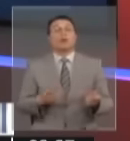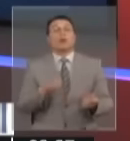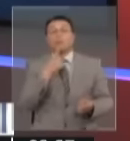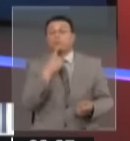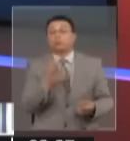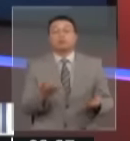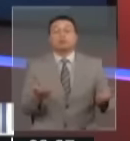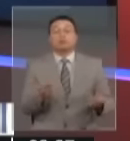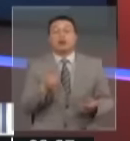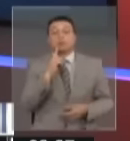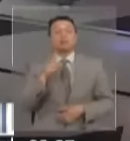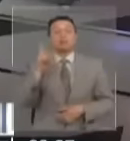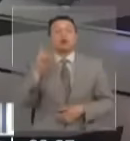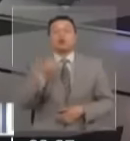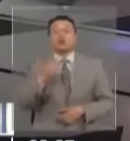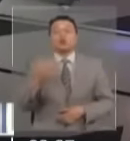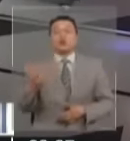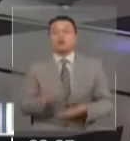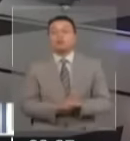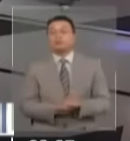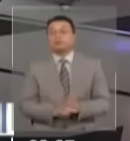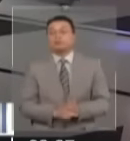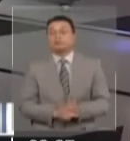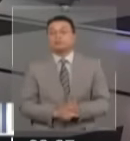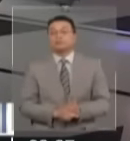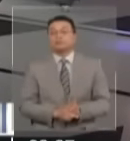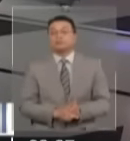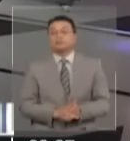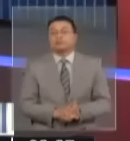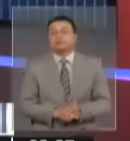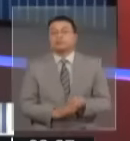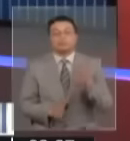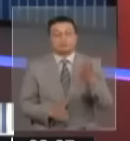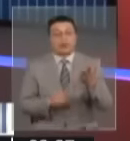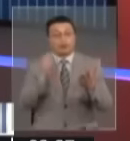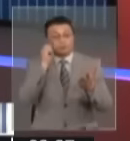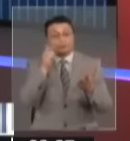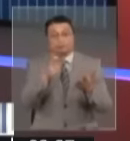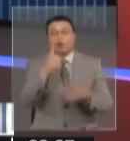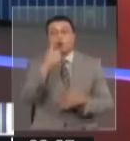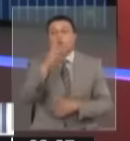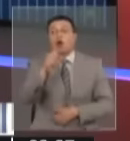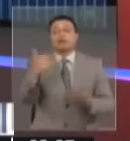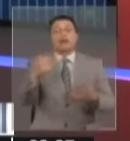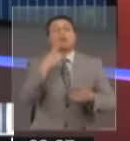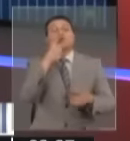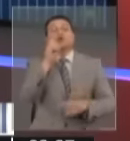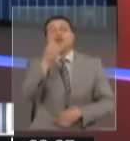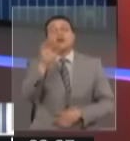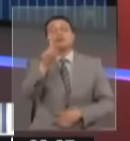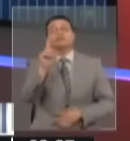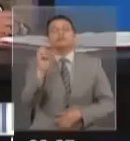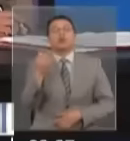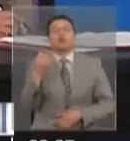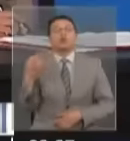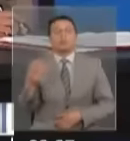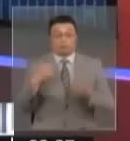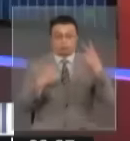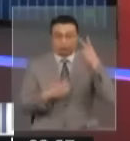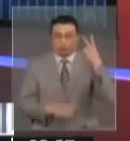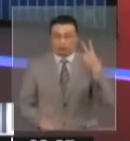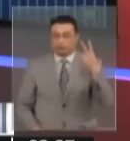sorteo. ¿Quién me dice un número? A ver, Elia Molina, ok. Tenemos del 1 al 6. 2. ¿Cómo van a opinar sobre este tema? ¿El